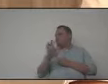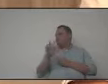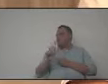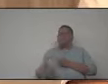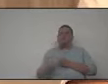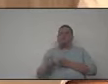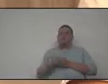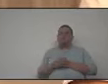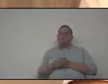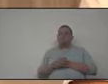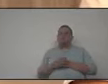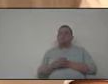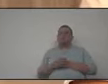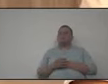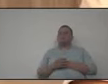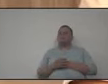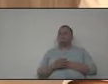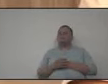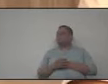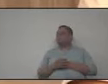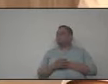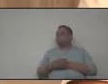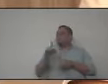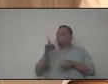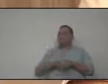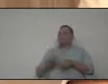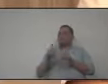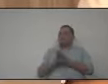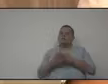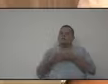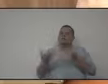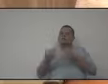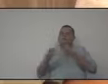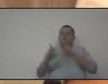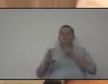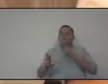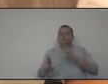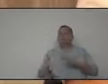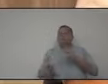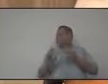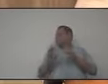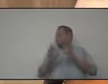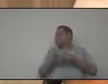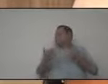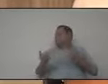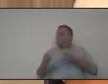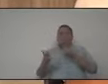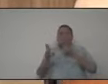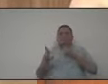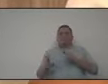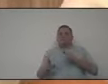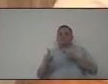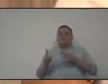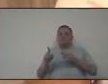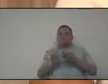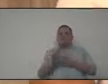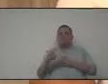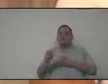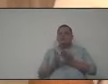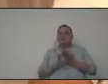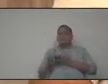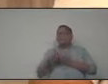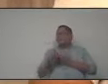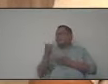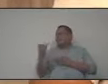ejercicio, y es que en tiempo real también se están dando respuestas a las inquietudes que la gente está haciendo en la transmisión, y que si